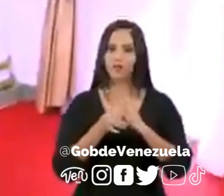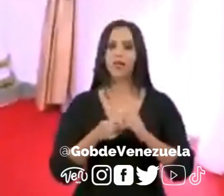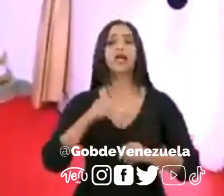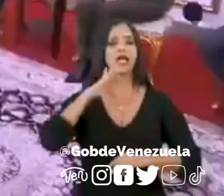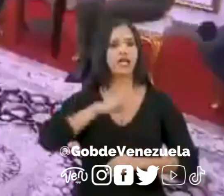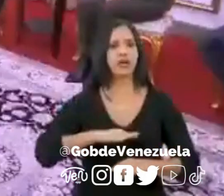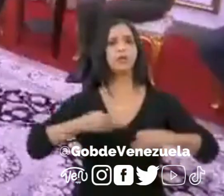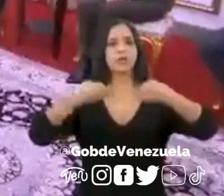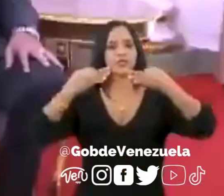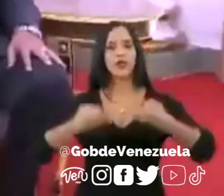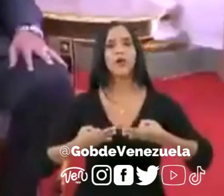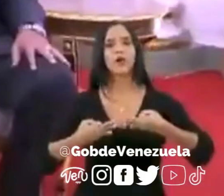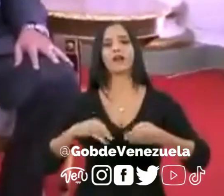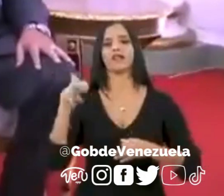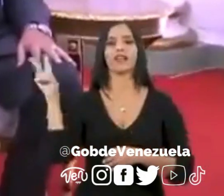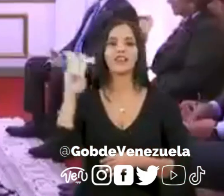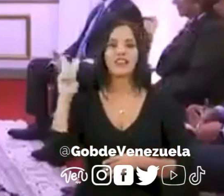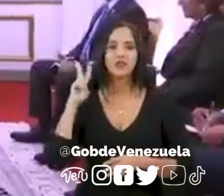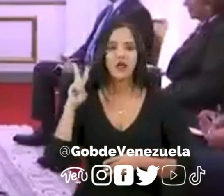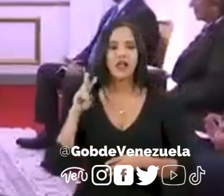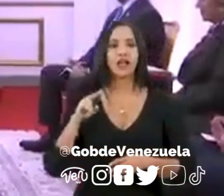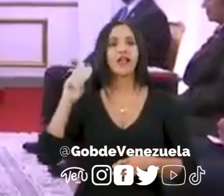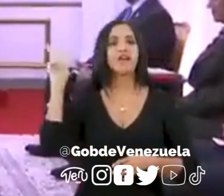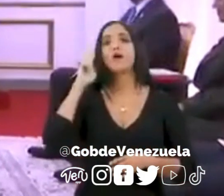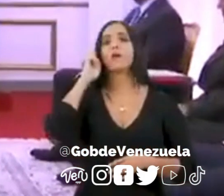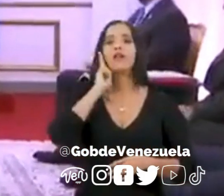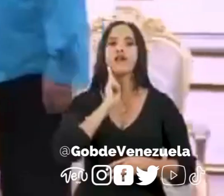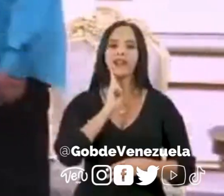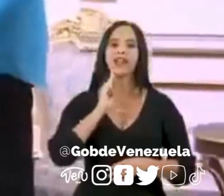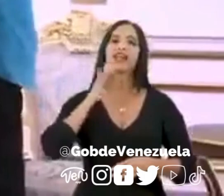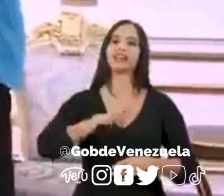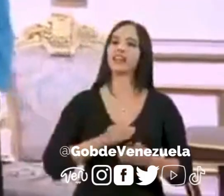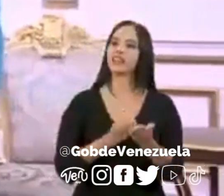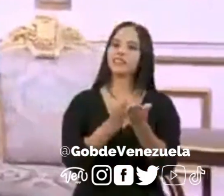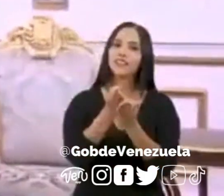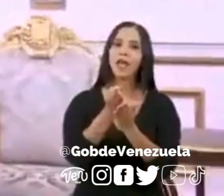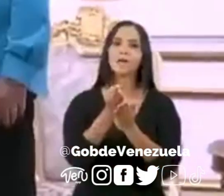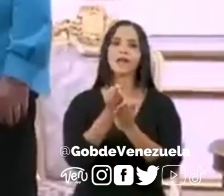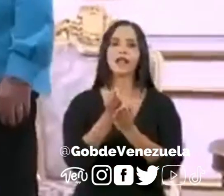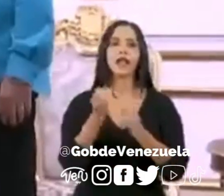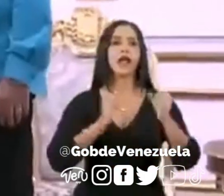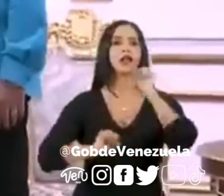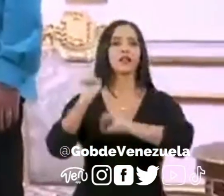de que Venezuela, la Venezuela bolivariana, estará siempre a la vanguardia de estos